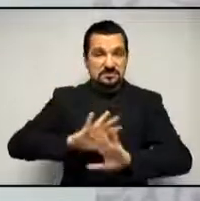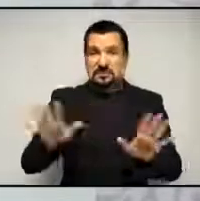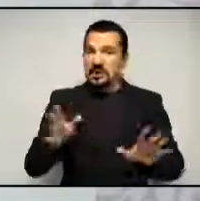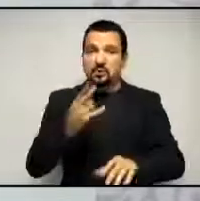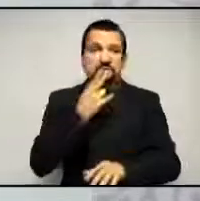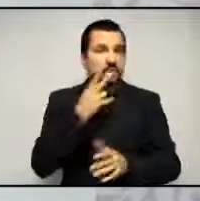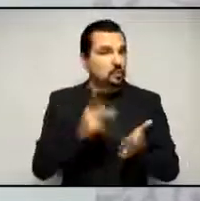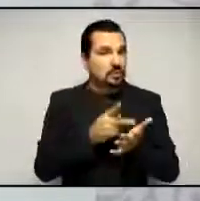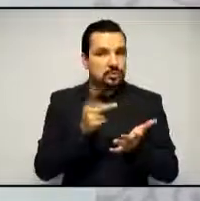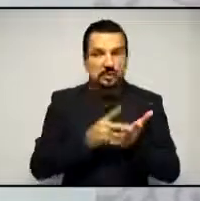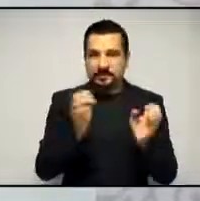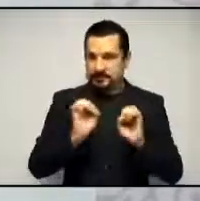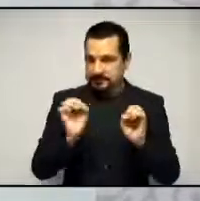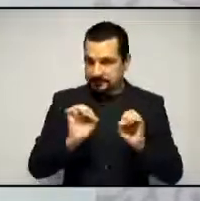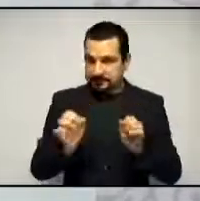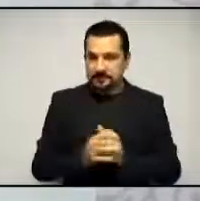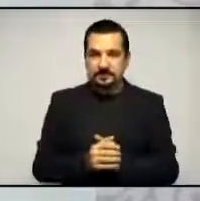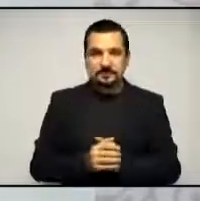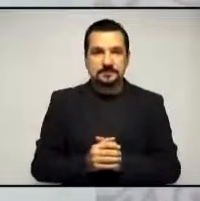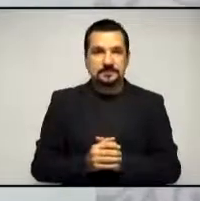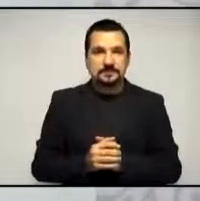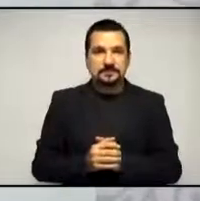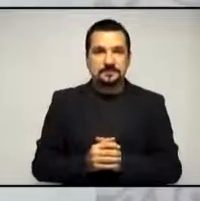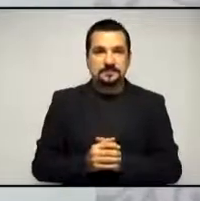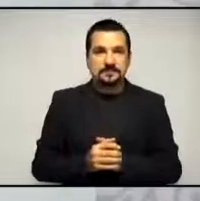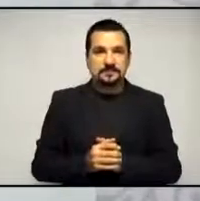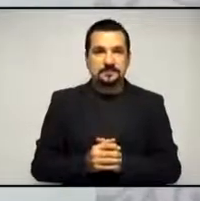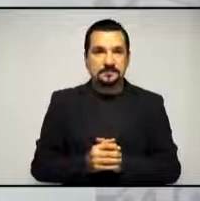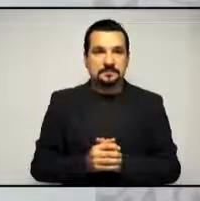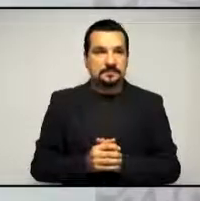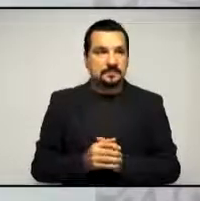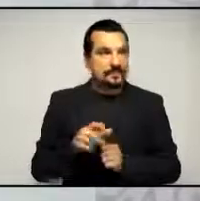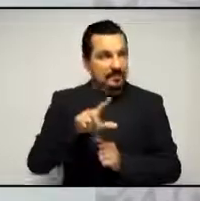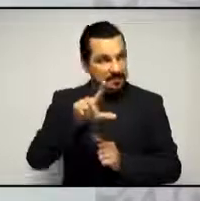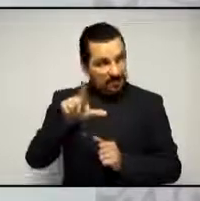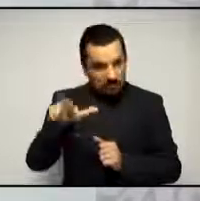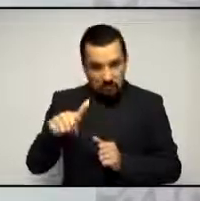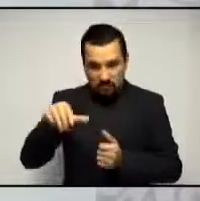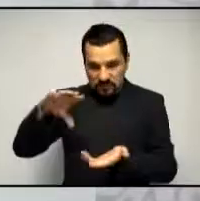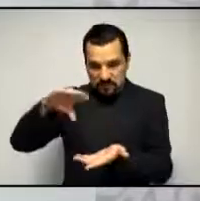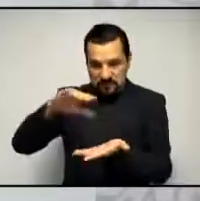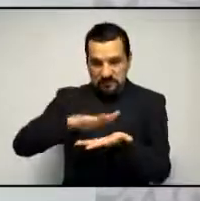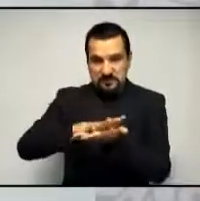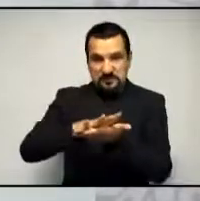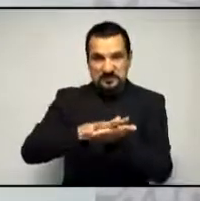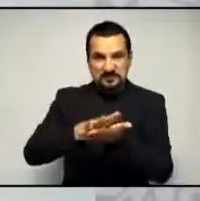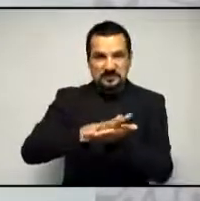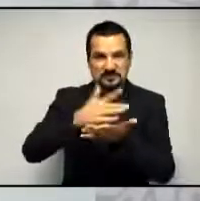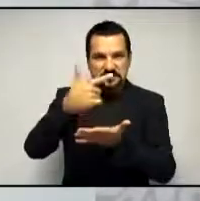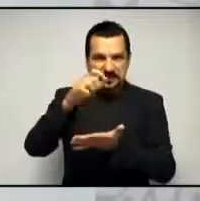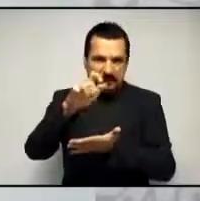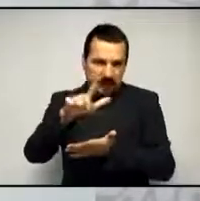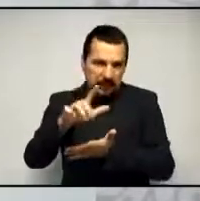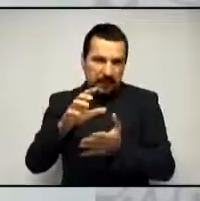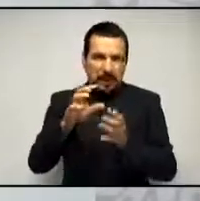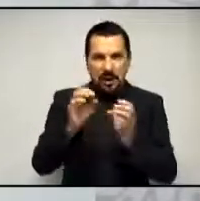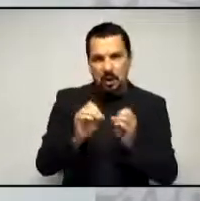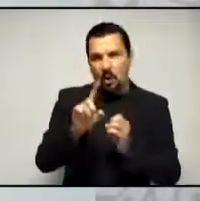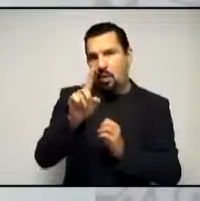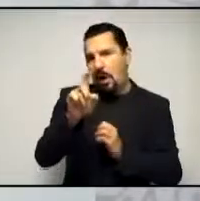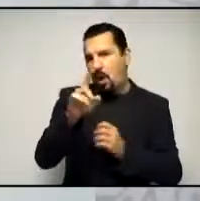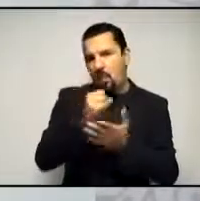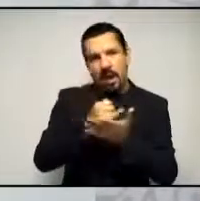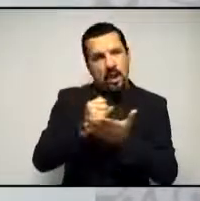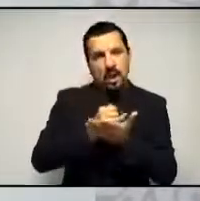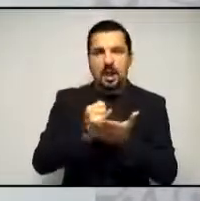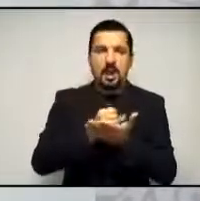utilizar después de retirar te lo vas a realizar higiene de manos ya sea con la agua y